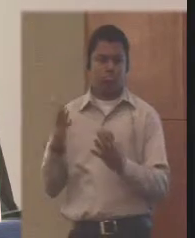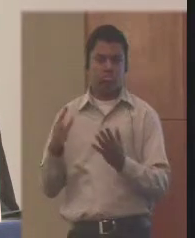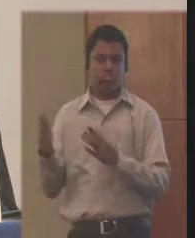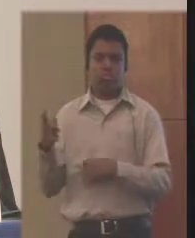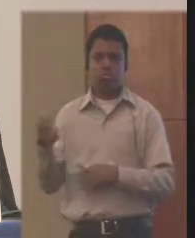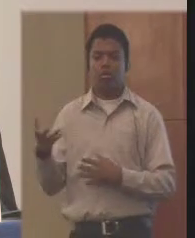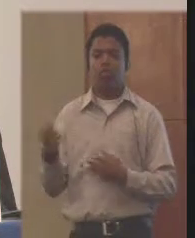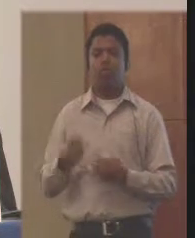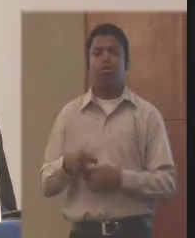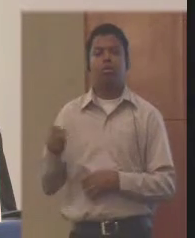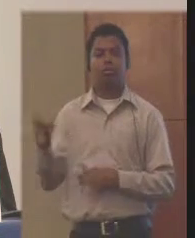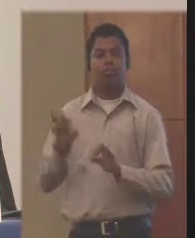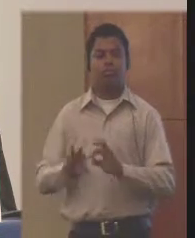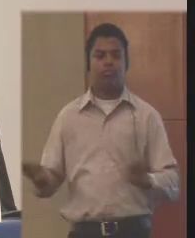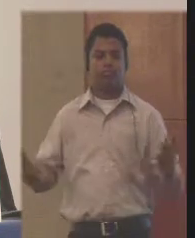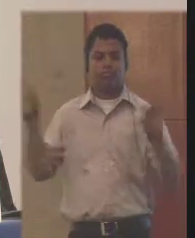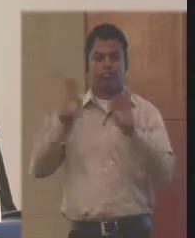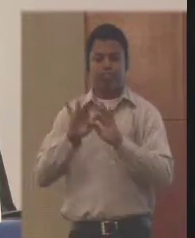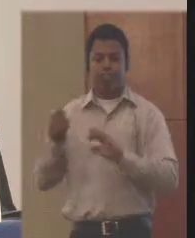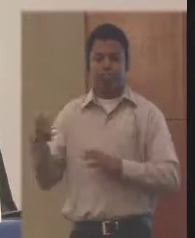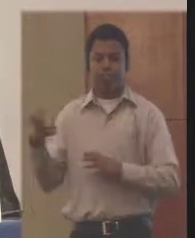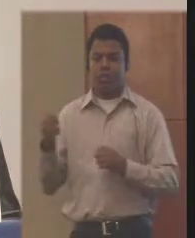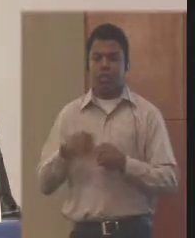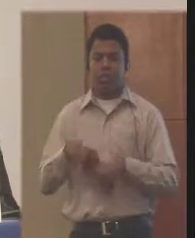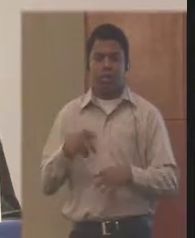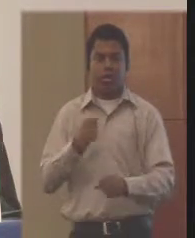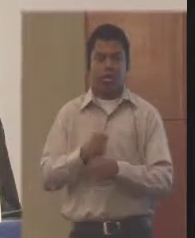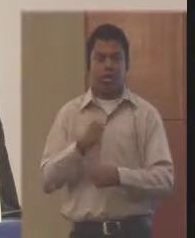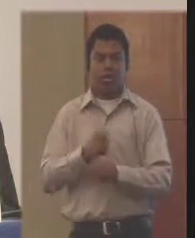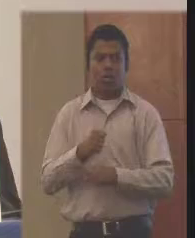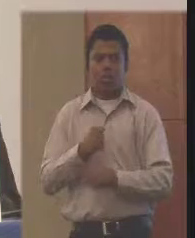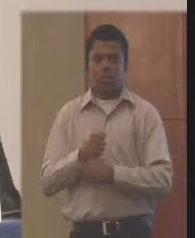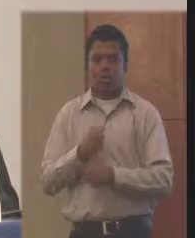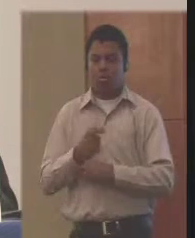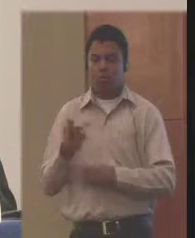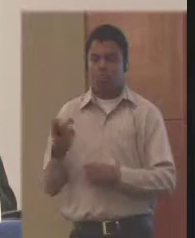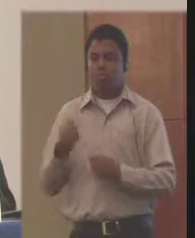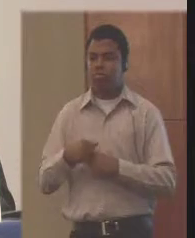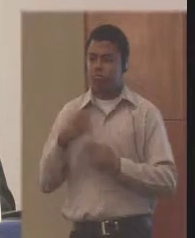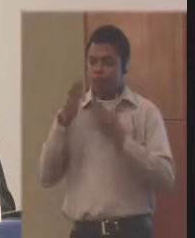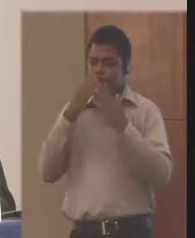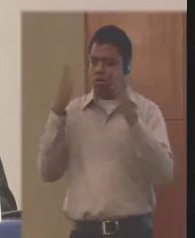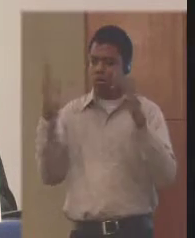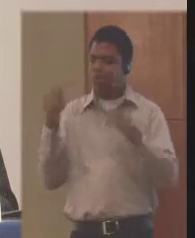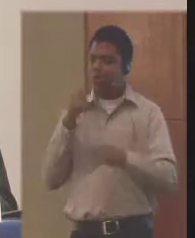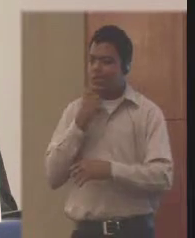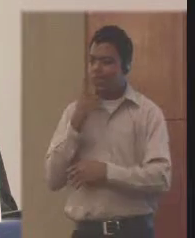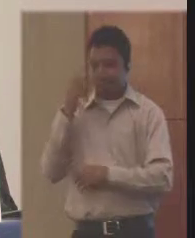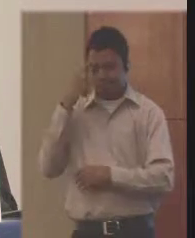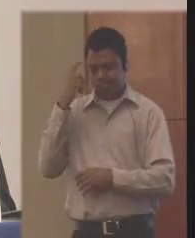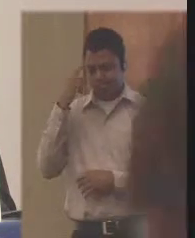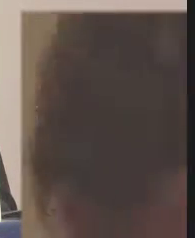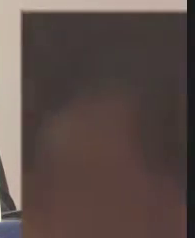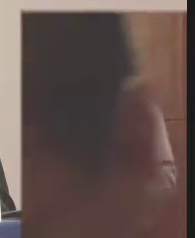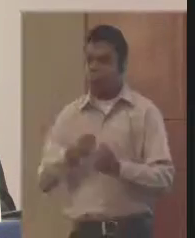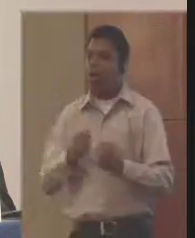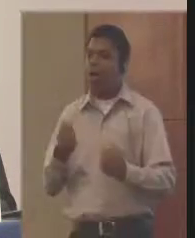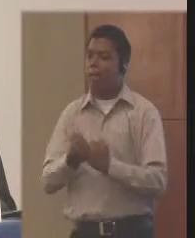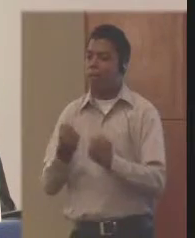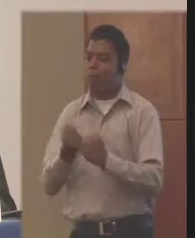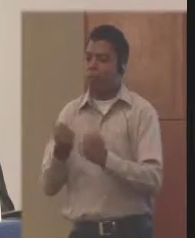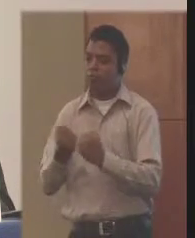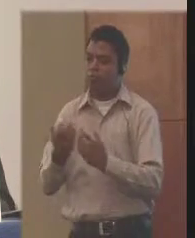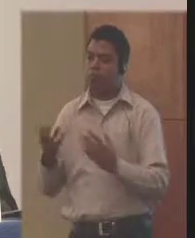los negocios dentro de un aspecto que nos permita entonces potencializar y ver en perspectiva lo que estamos